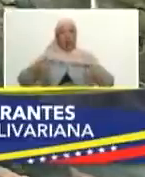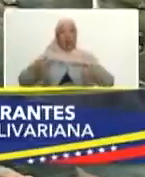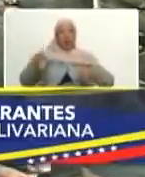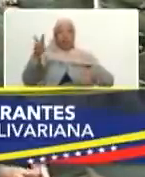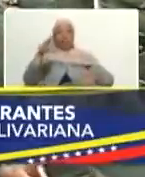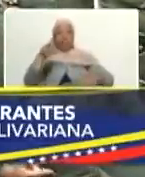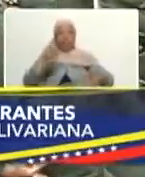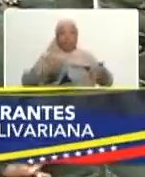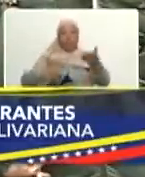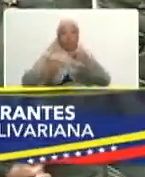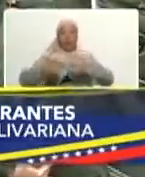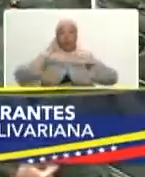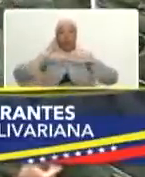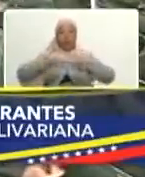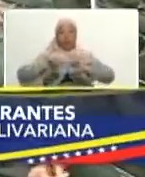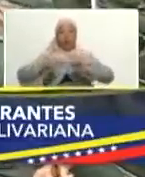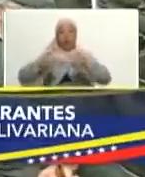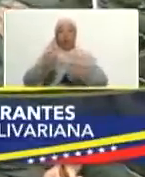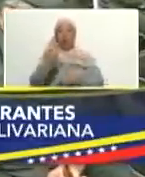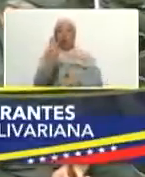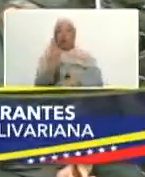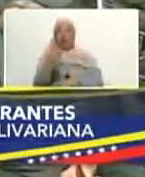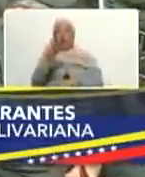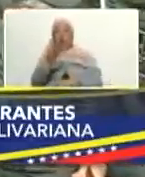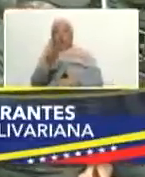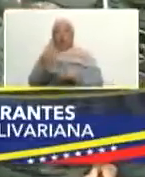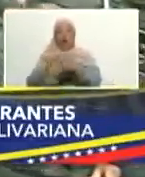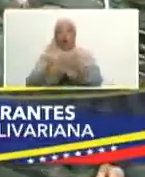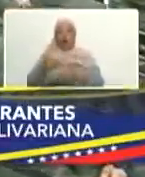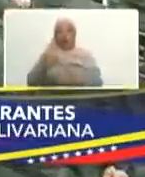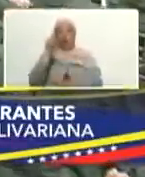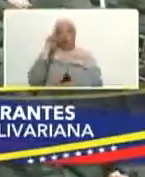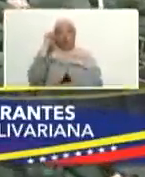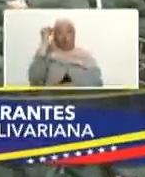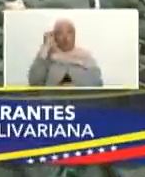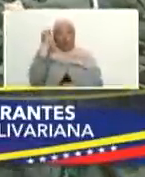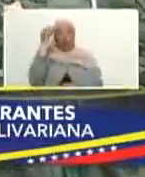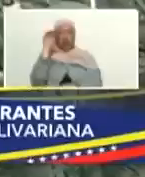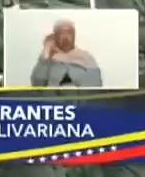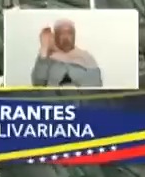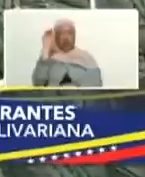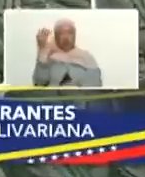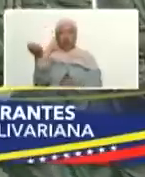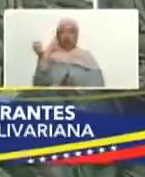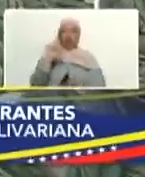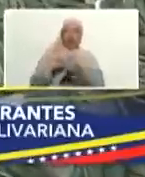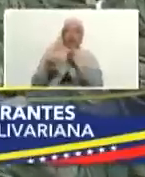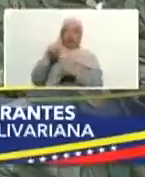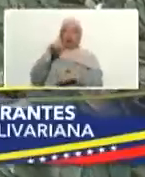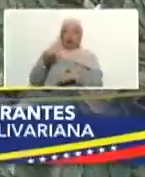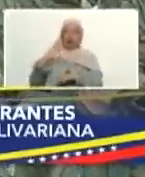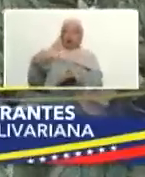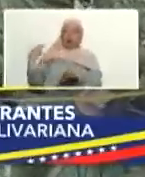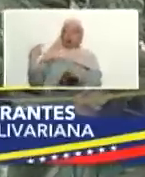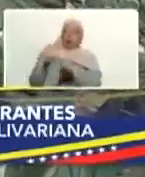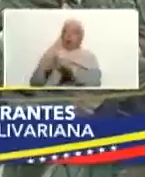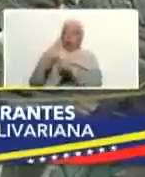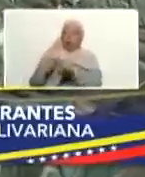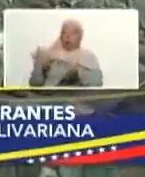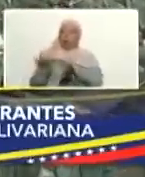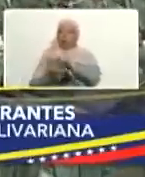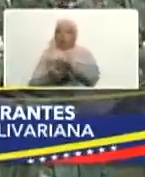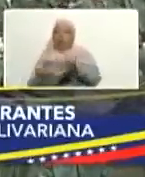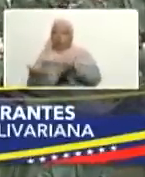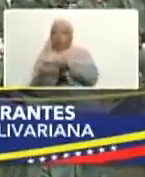planes, con un paso, dos, tres pasos adelante de las amenazas, de los peligros, de los problemas.